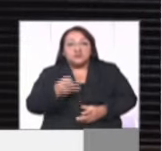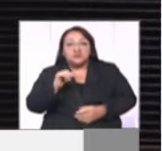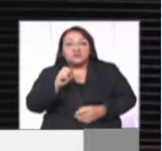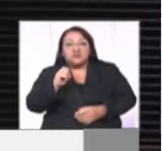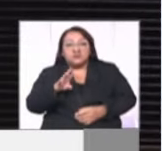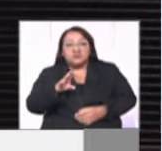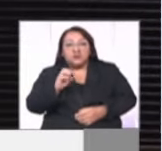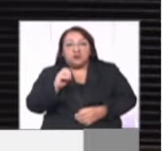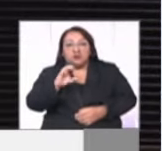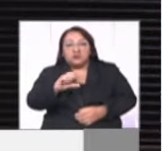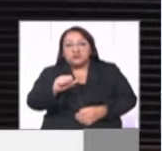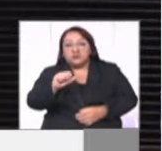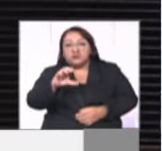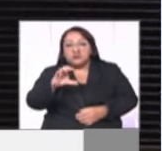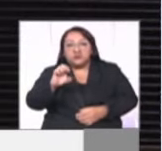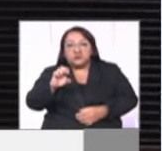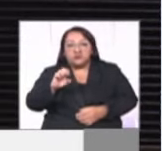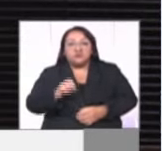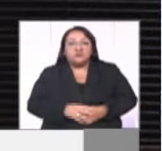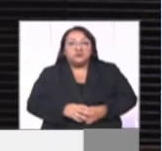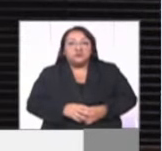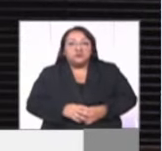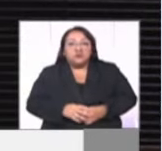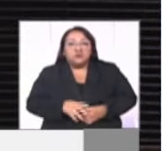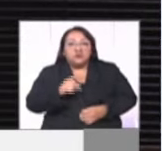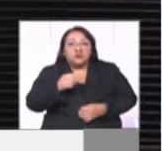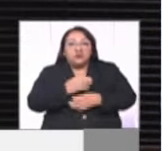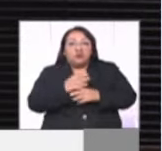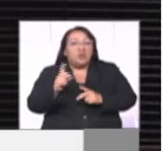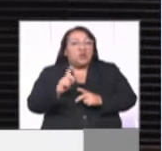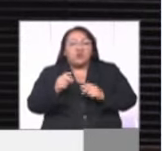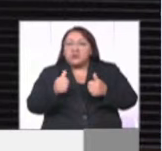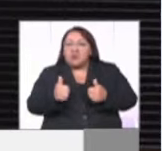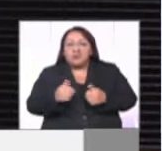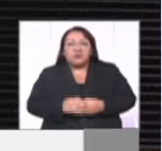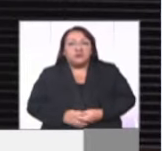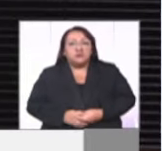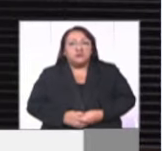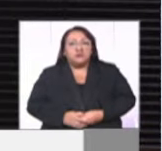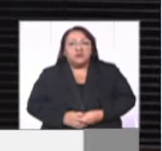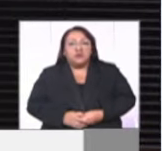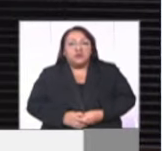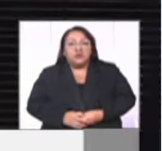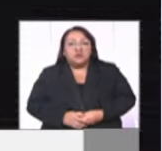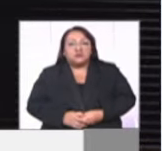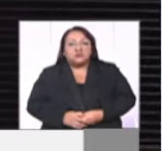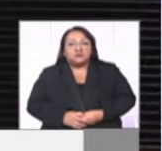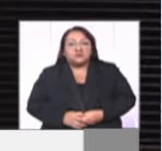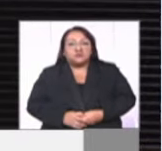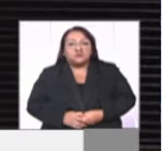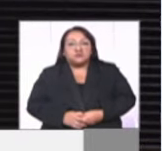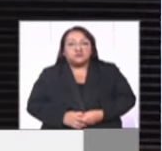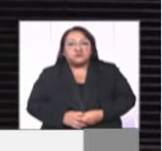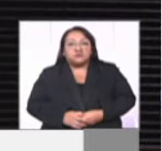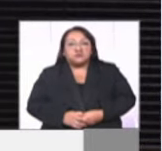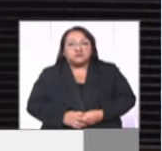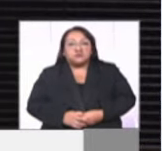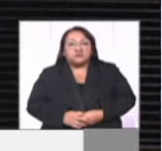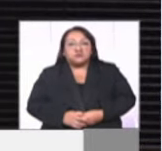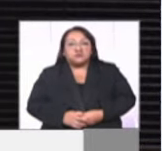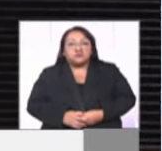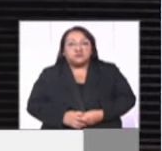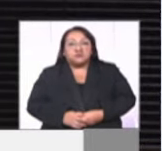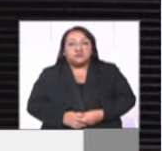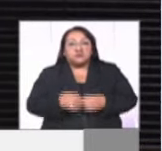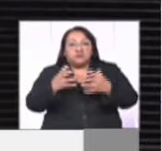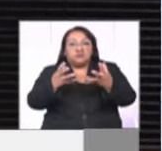la OCE, de una manera irregular, porque lo que ha pretendido es, en vez